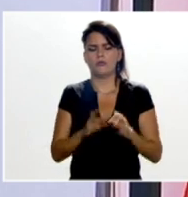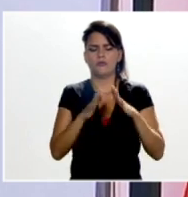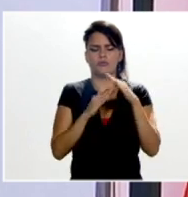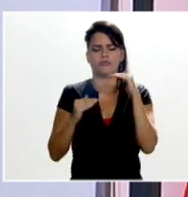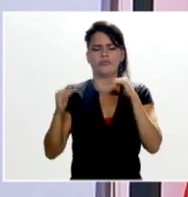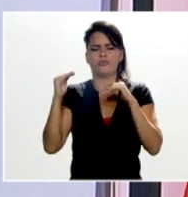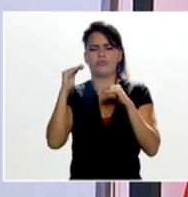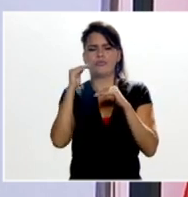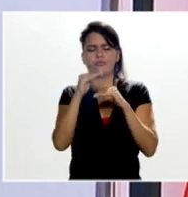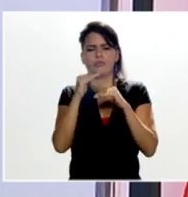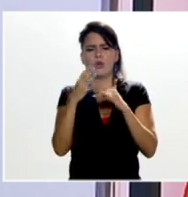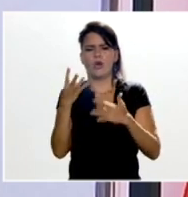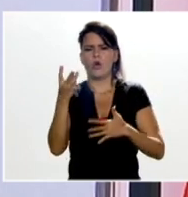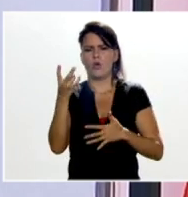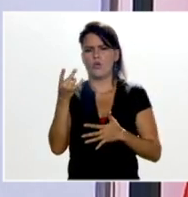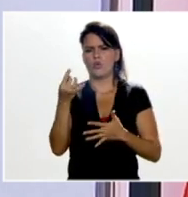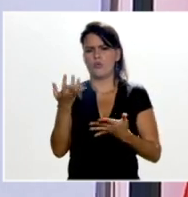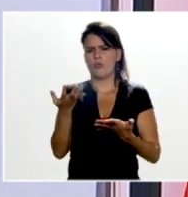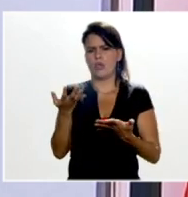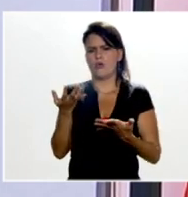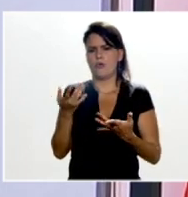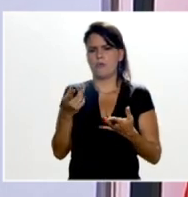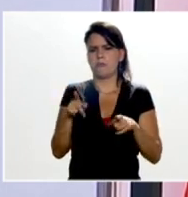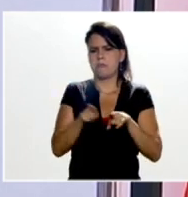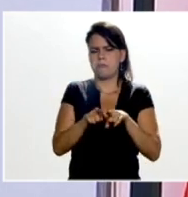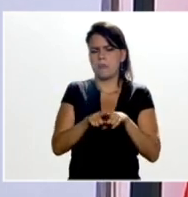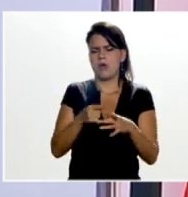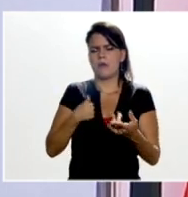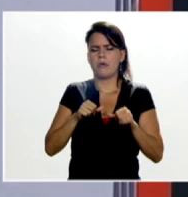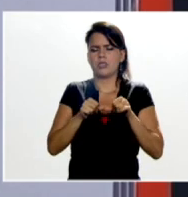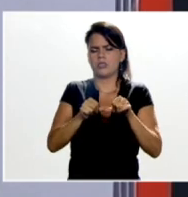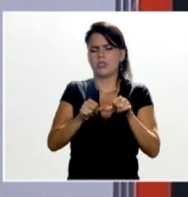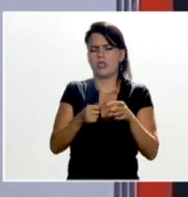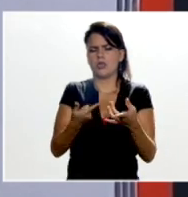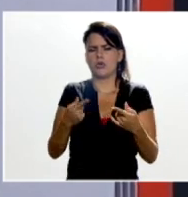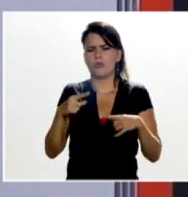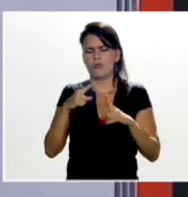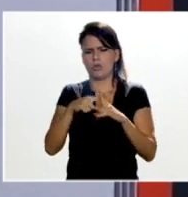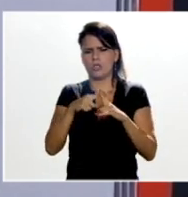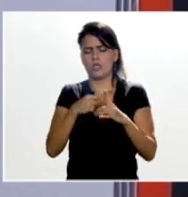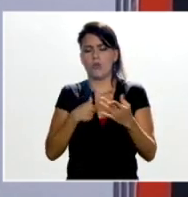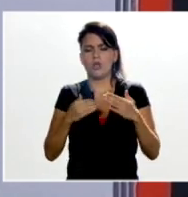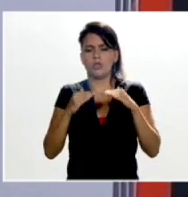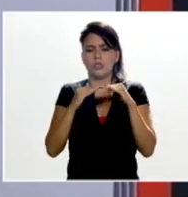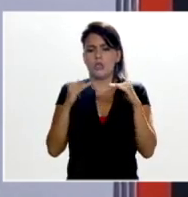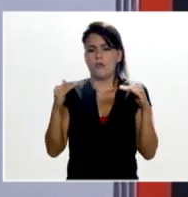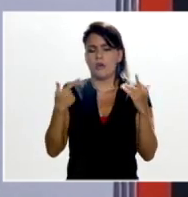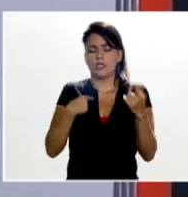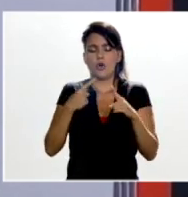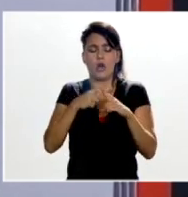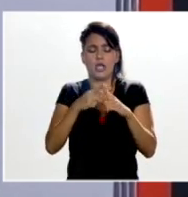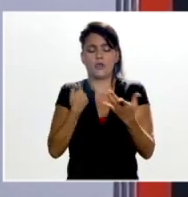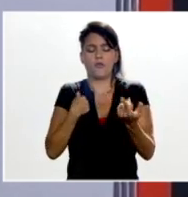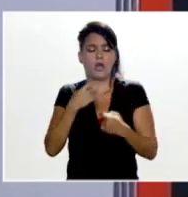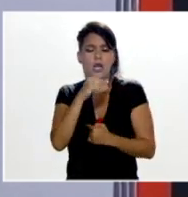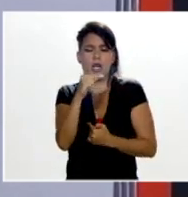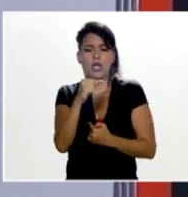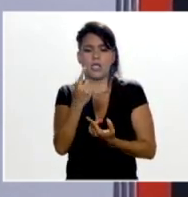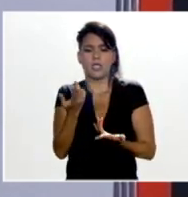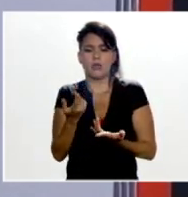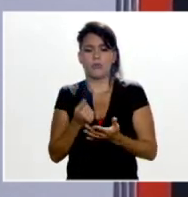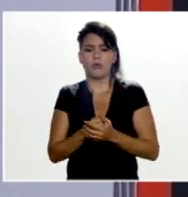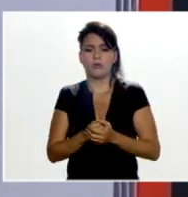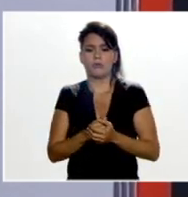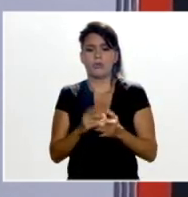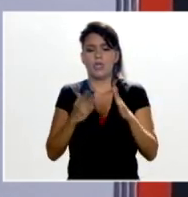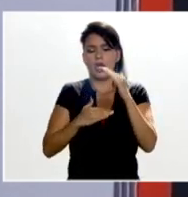elevado a un número par, va a seguir dando positivo. Y si la base fuera, o la x fuera negativa,